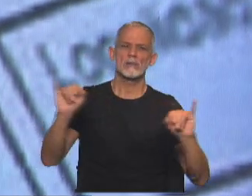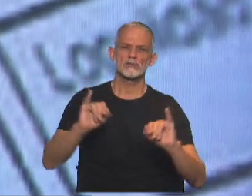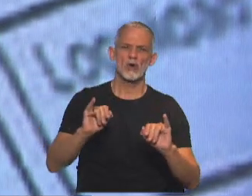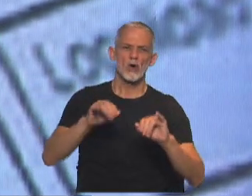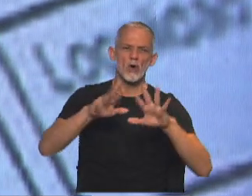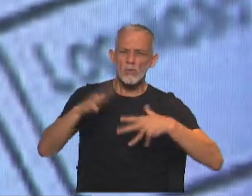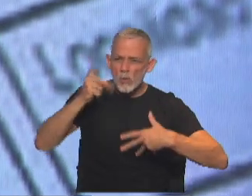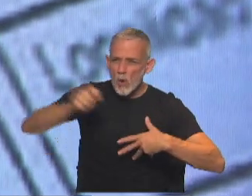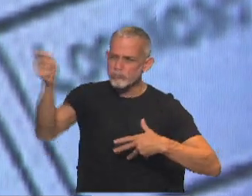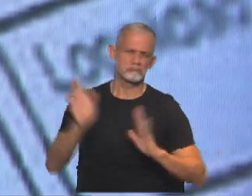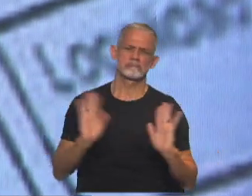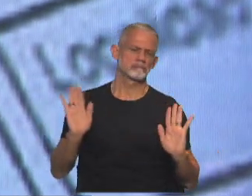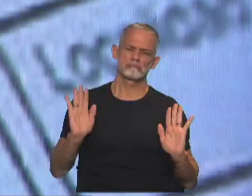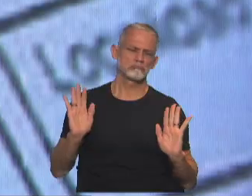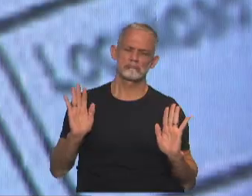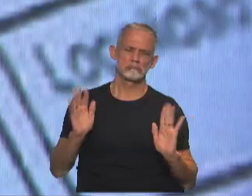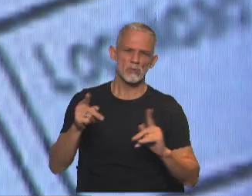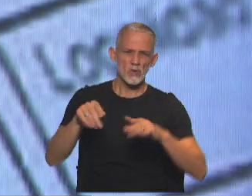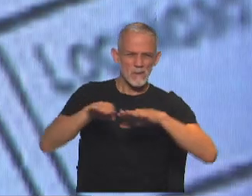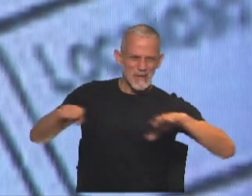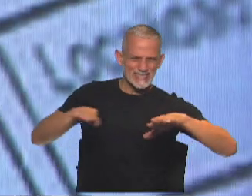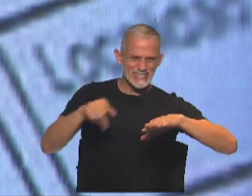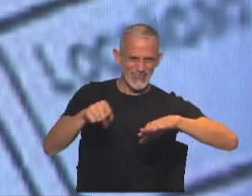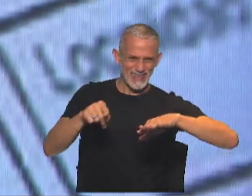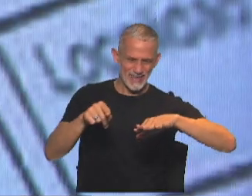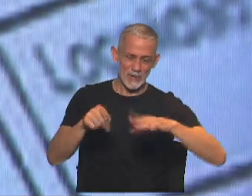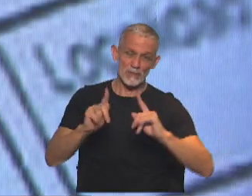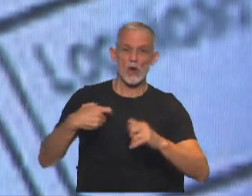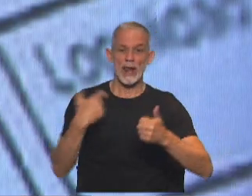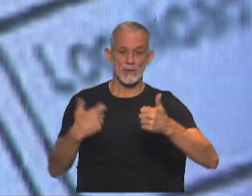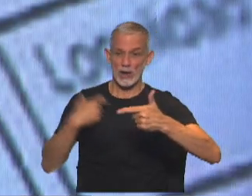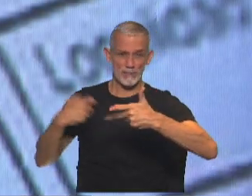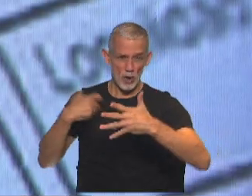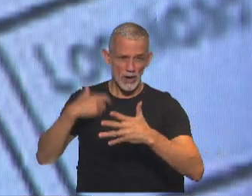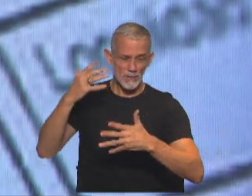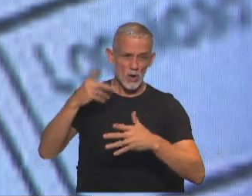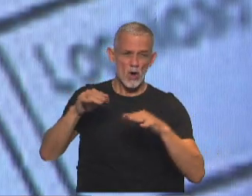presentarse justamente como denunciante en el marco de lo que es la mesa de los gremios que se han manifestado en